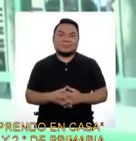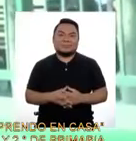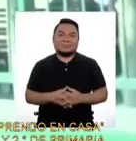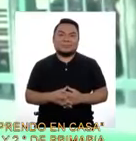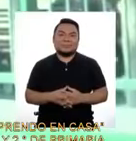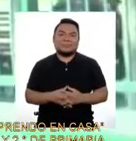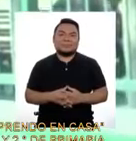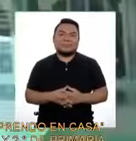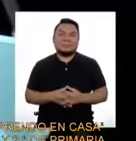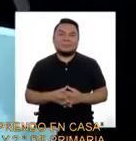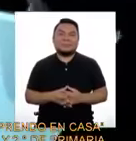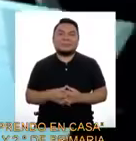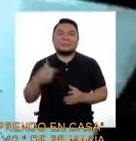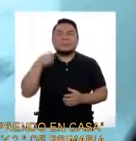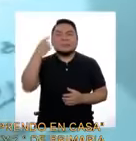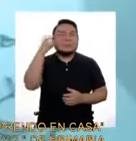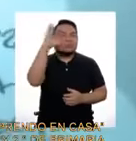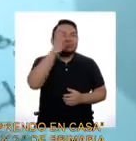Estamos de acuerdo.